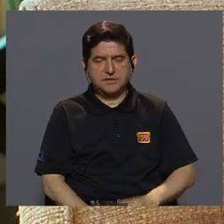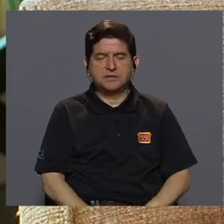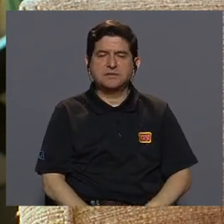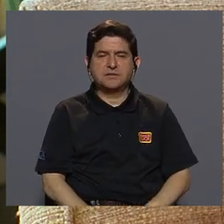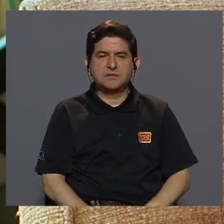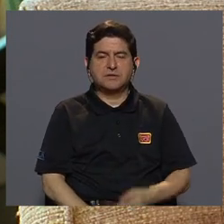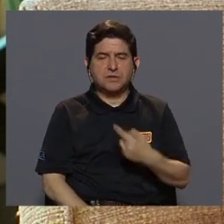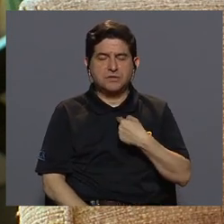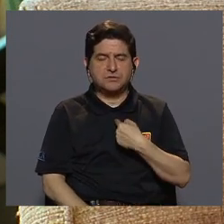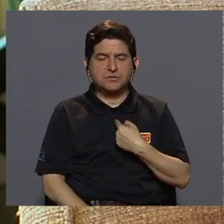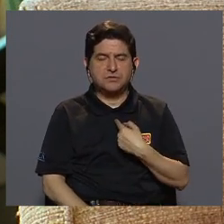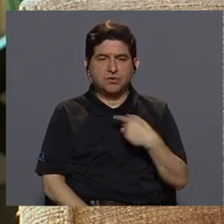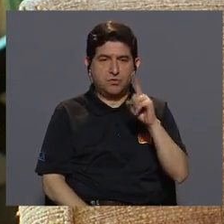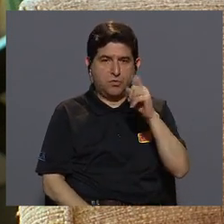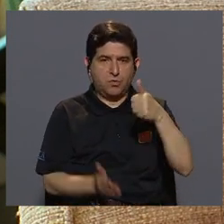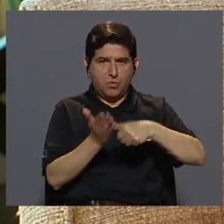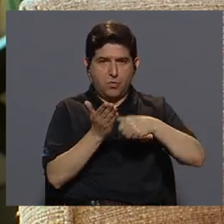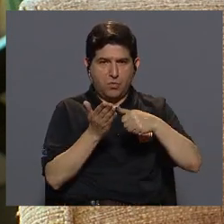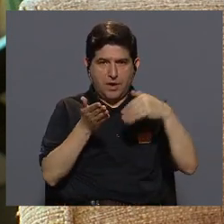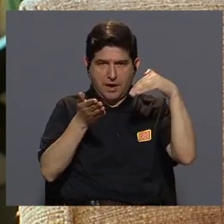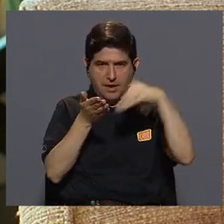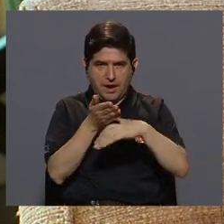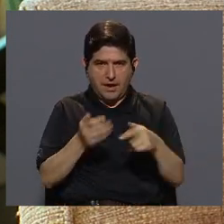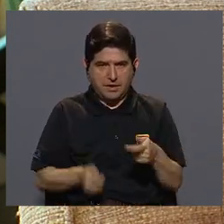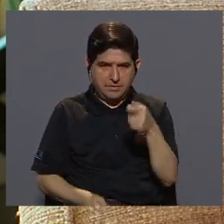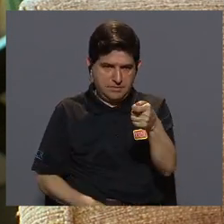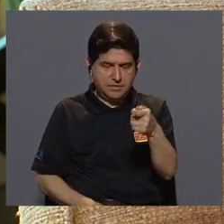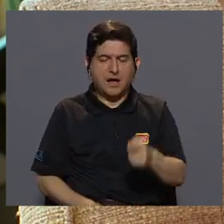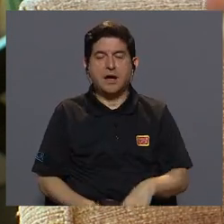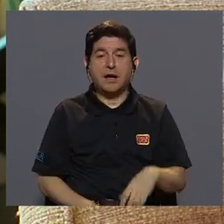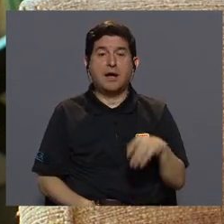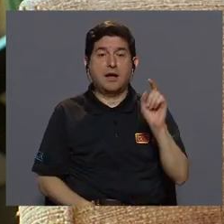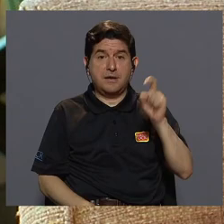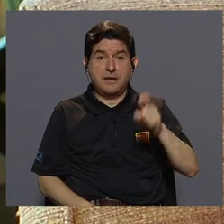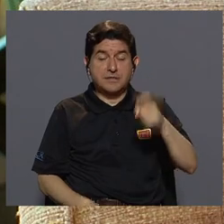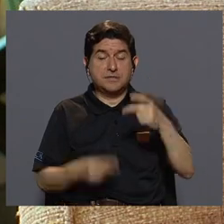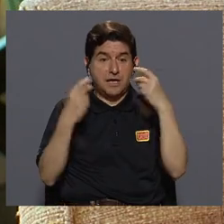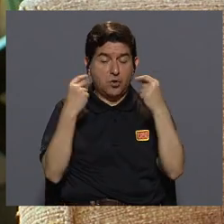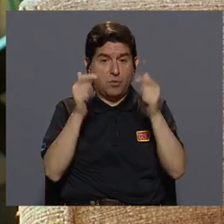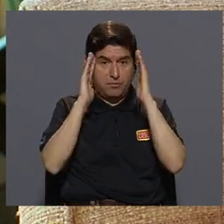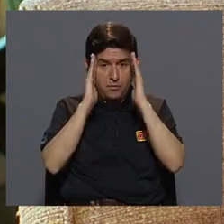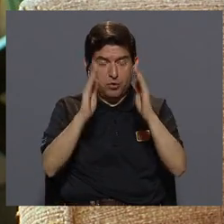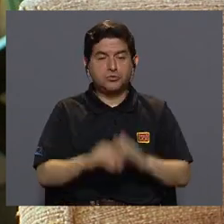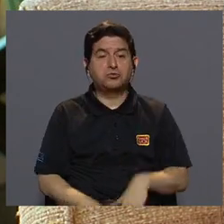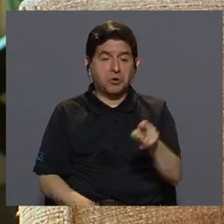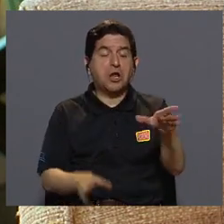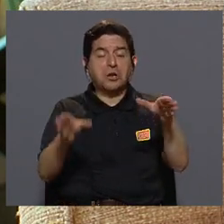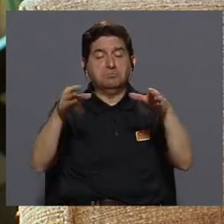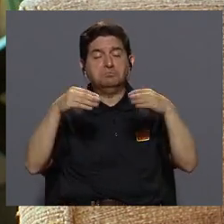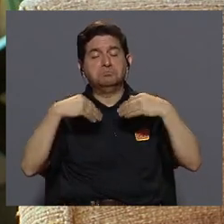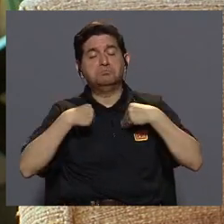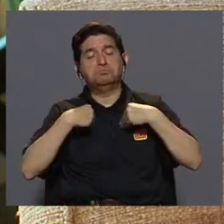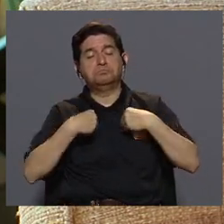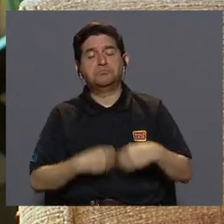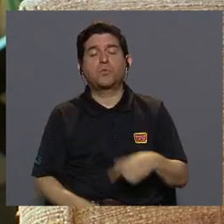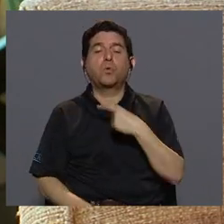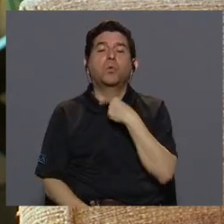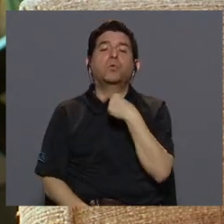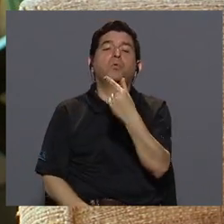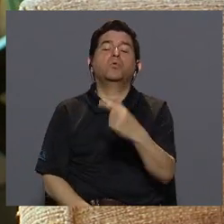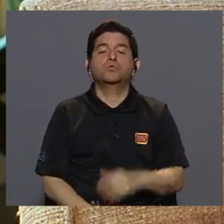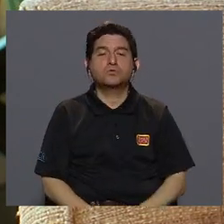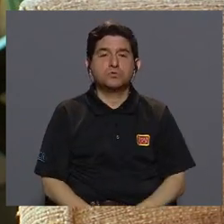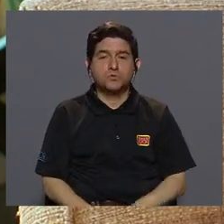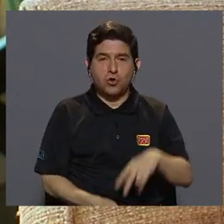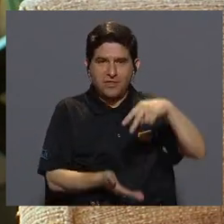traigo una carta muy urgente que quiero que la reciba. Entonces Rodrigo la recibió, mucho